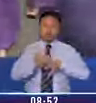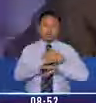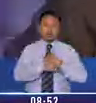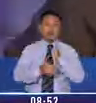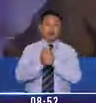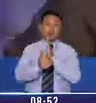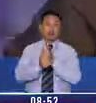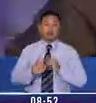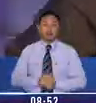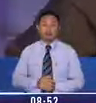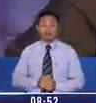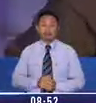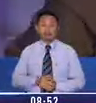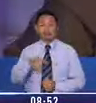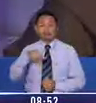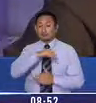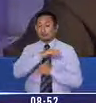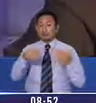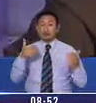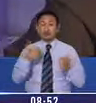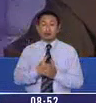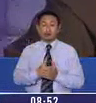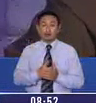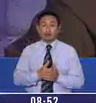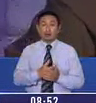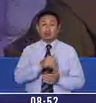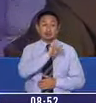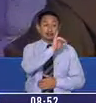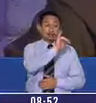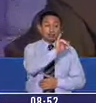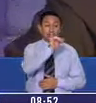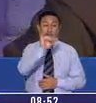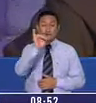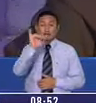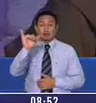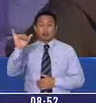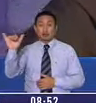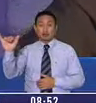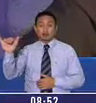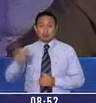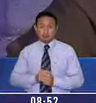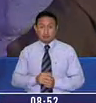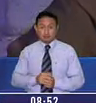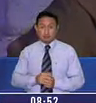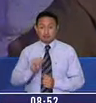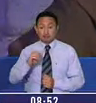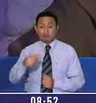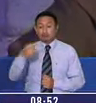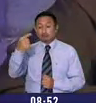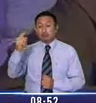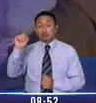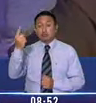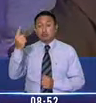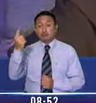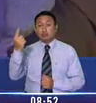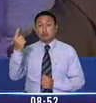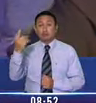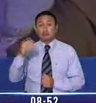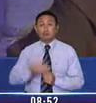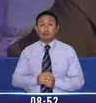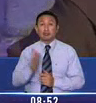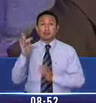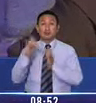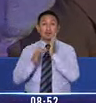Hemos dividido todos estos sábados hasta el primero de